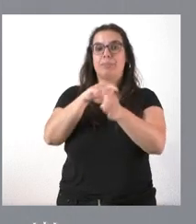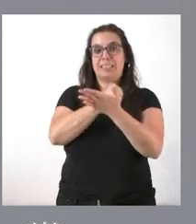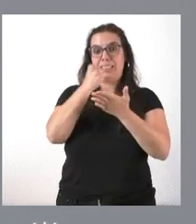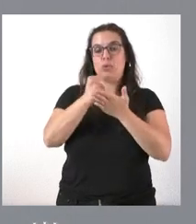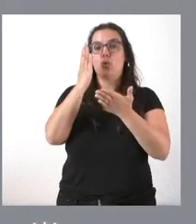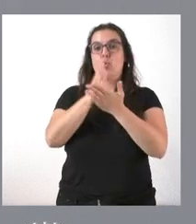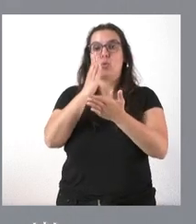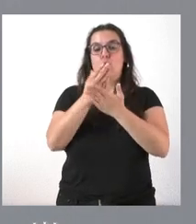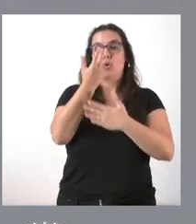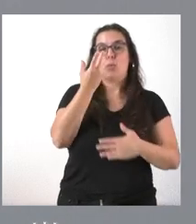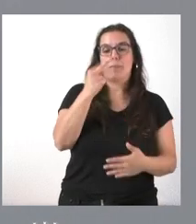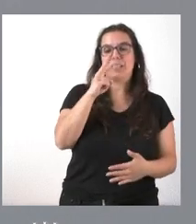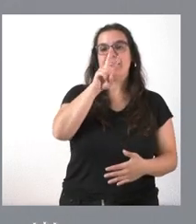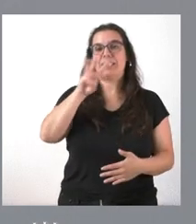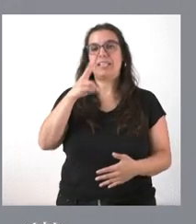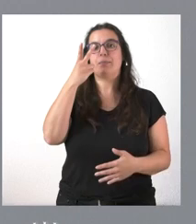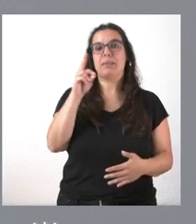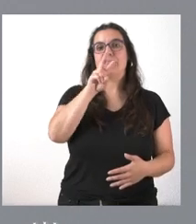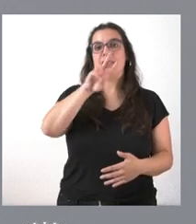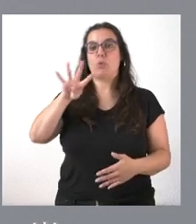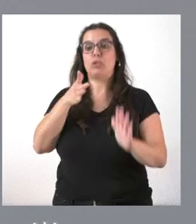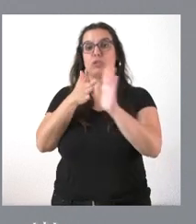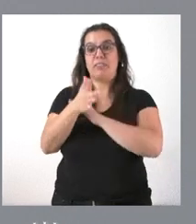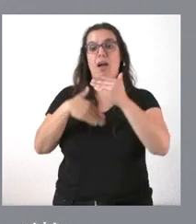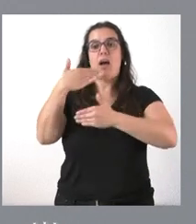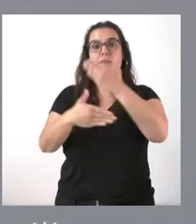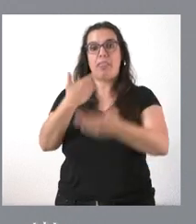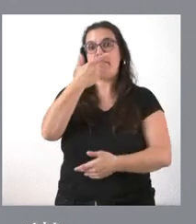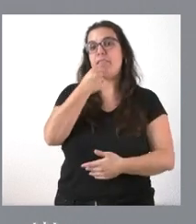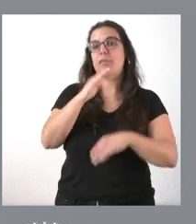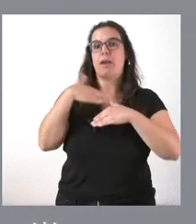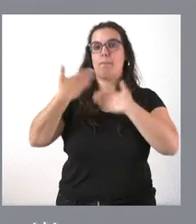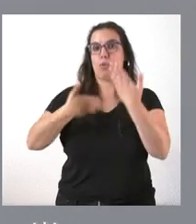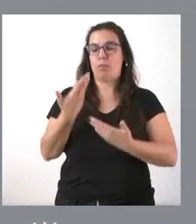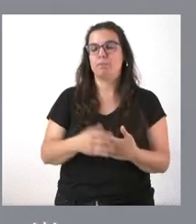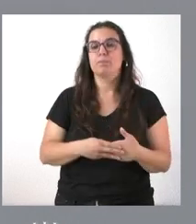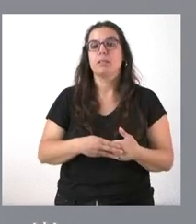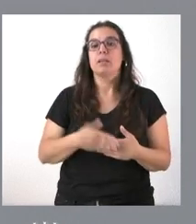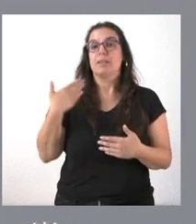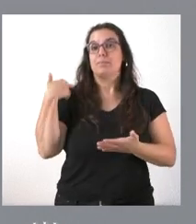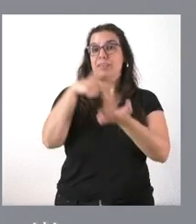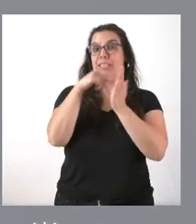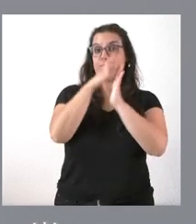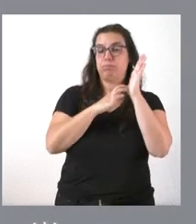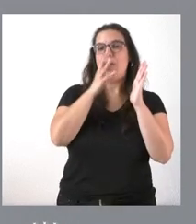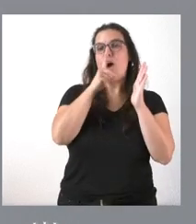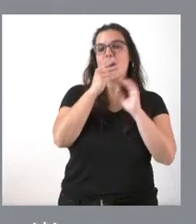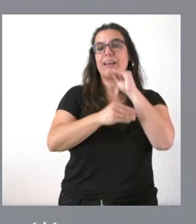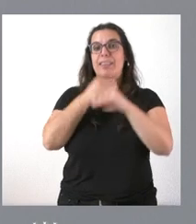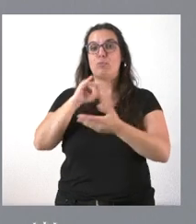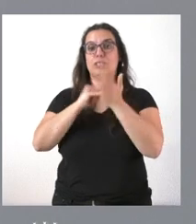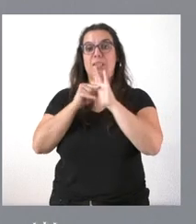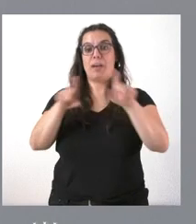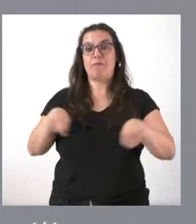académico 2023-2024 y por tanto nos va a permitir avanzar en este procedimiento se bajaron las tasas ahora lo que hacemos Es desarrollar el sistema informático